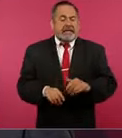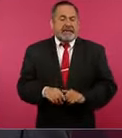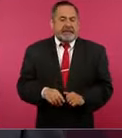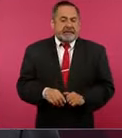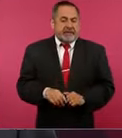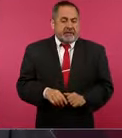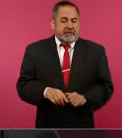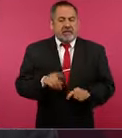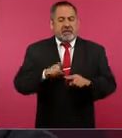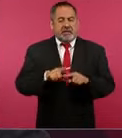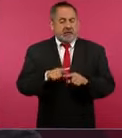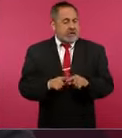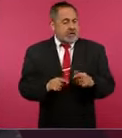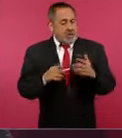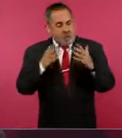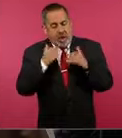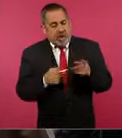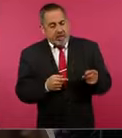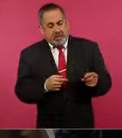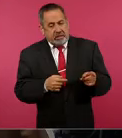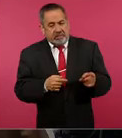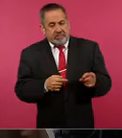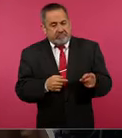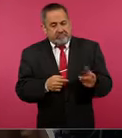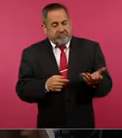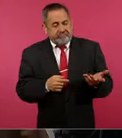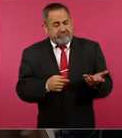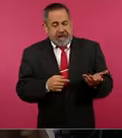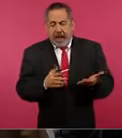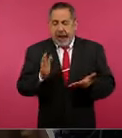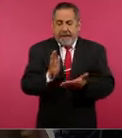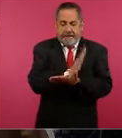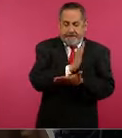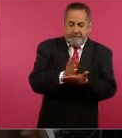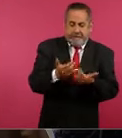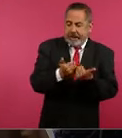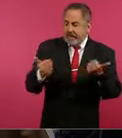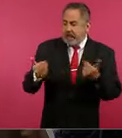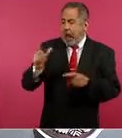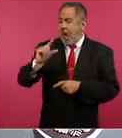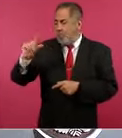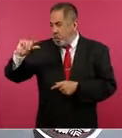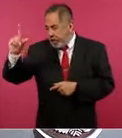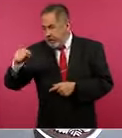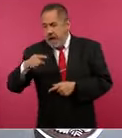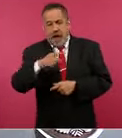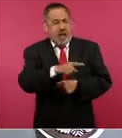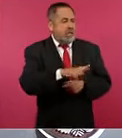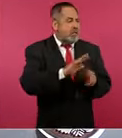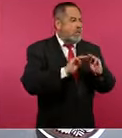era que no existía una frontera entre autoridad y delincuencia.